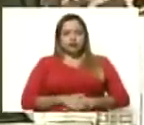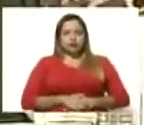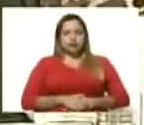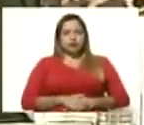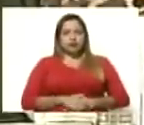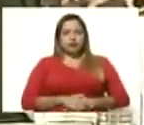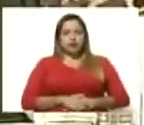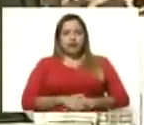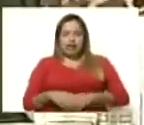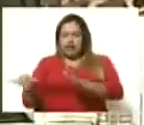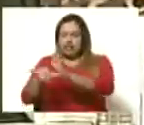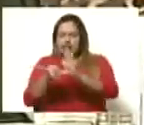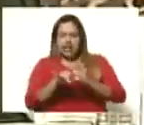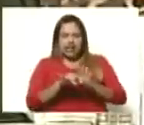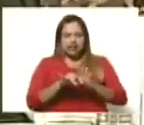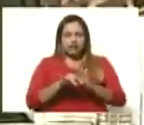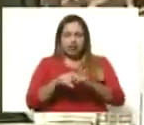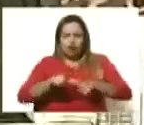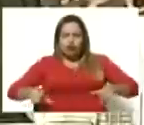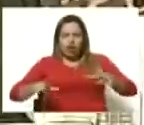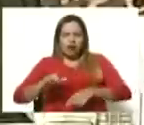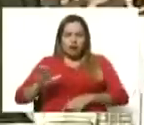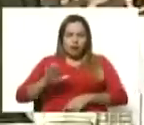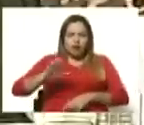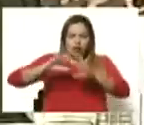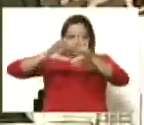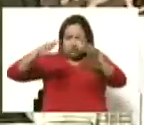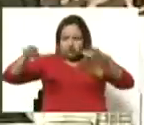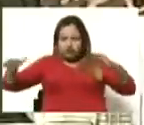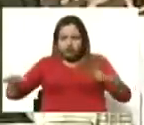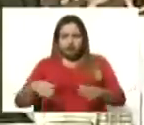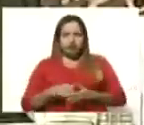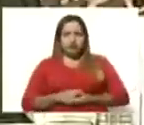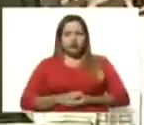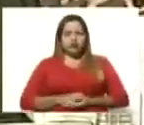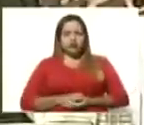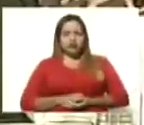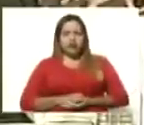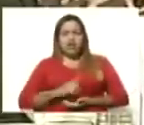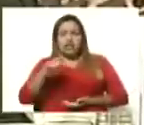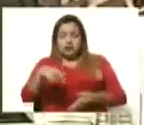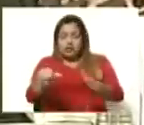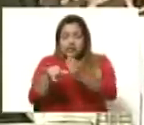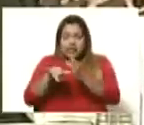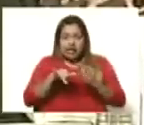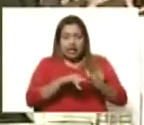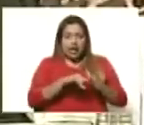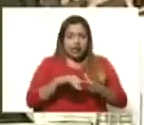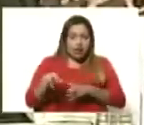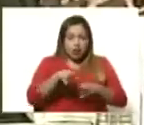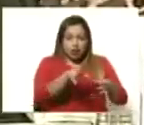en las riberas de las montañas y en las riberas de los ríos y quebradas.